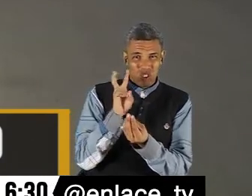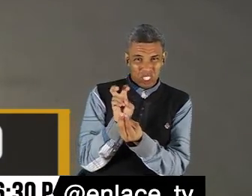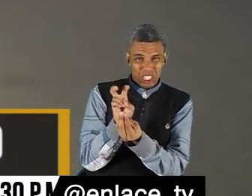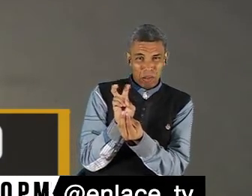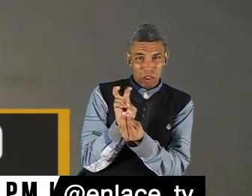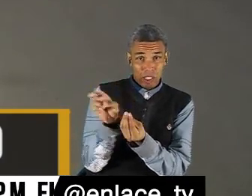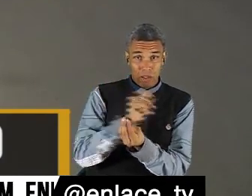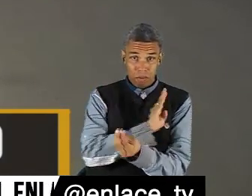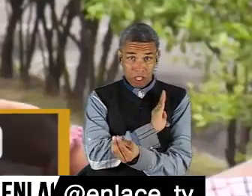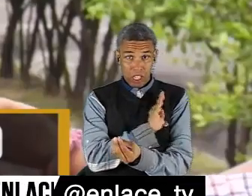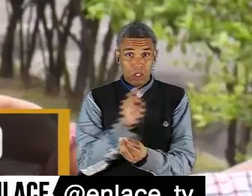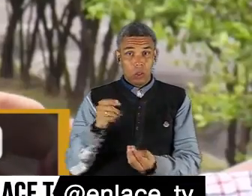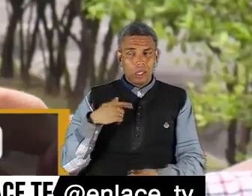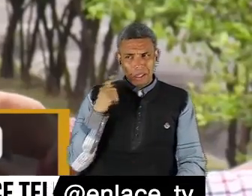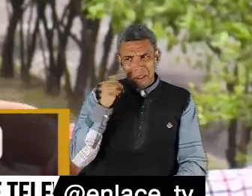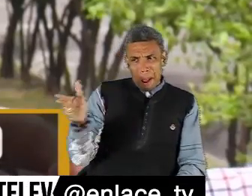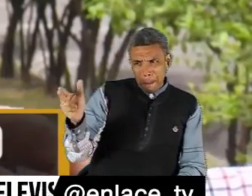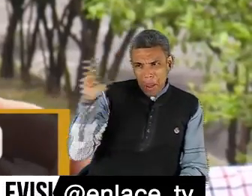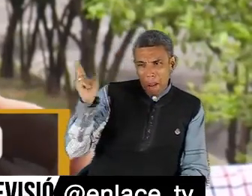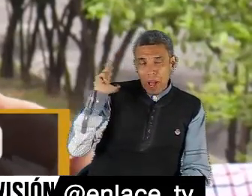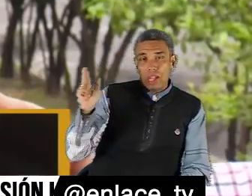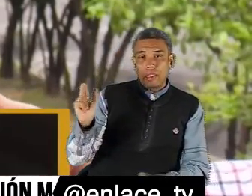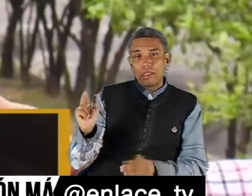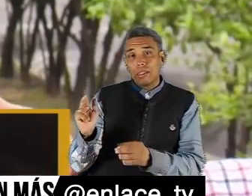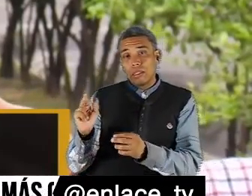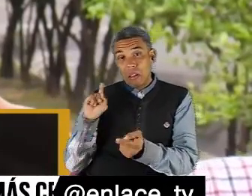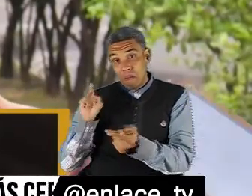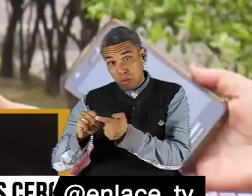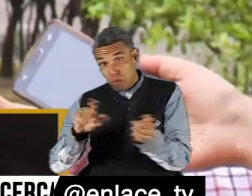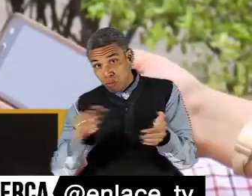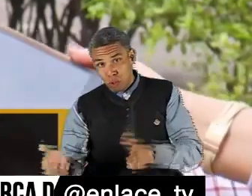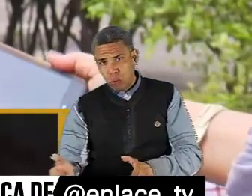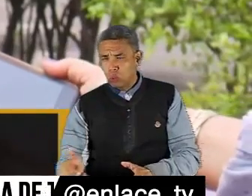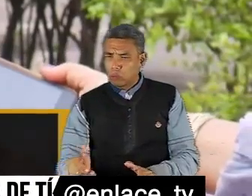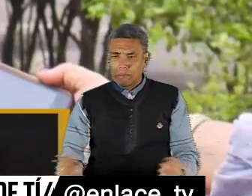herido con arma de fuego. Presenta una herida en su mano,